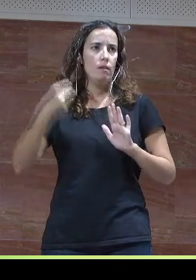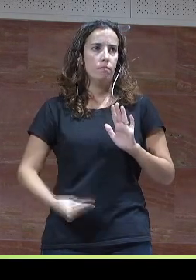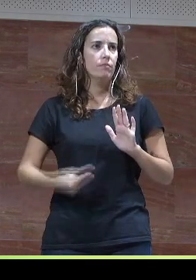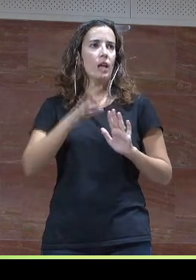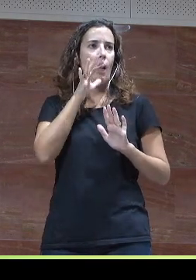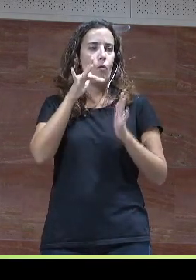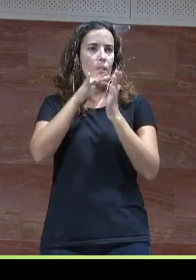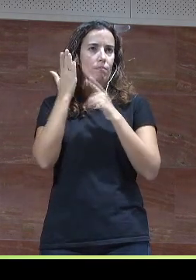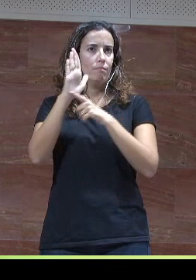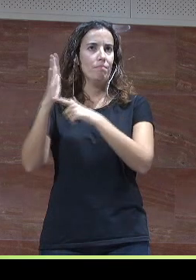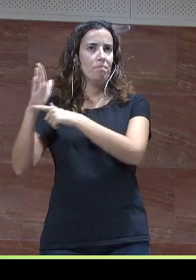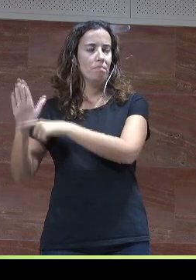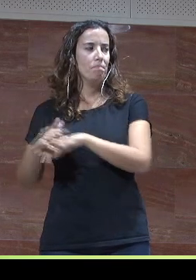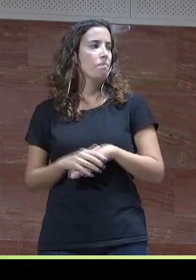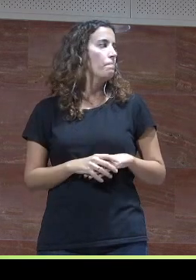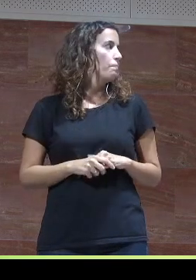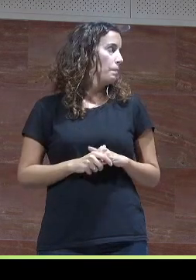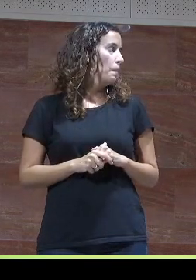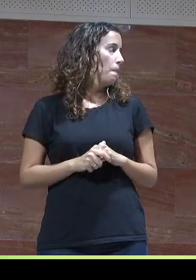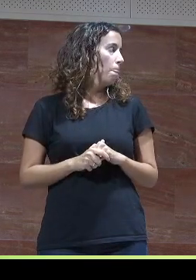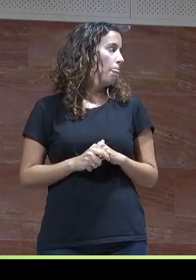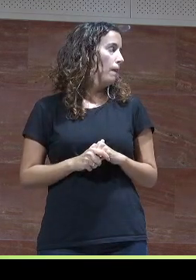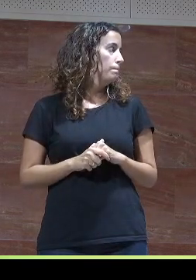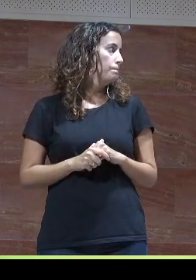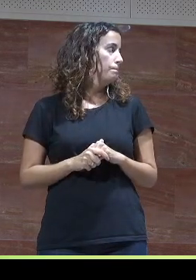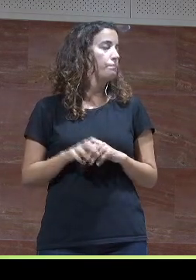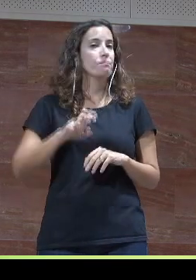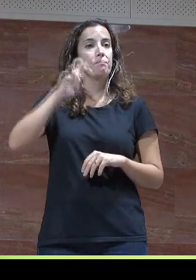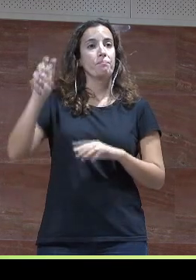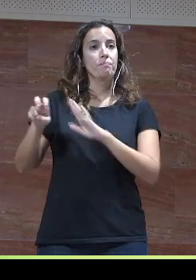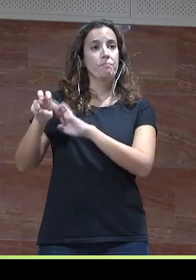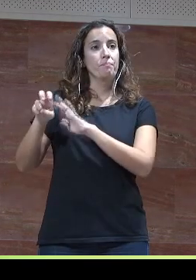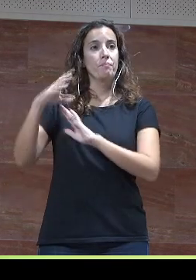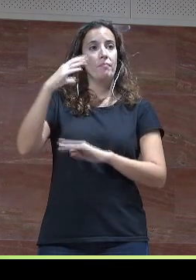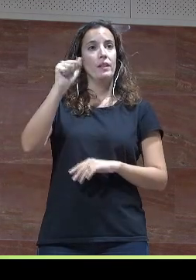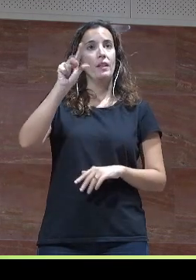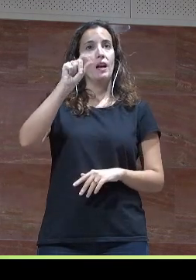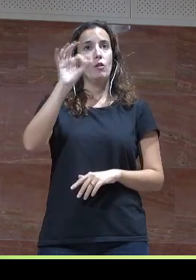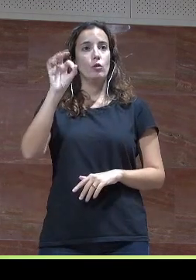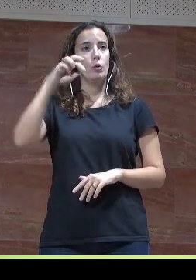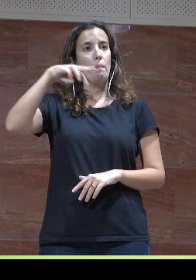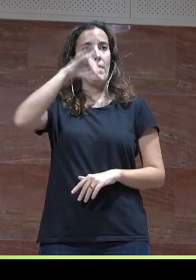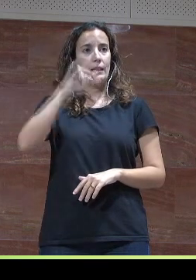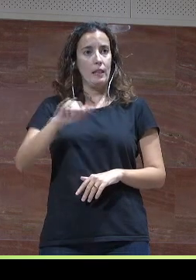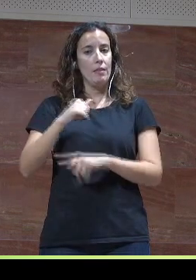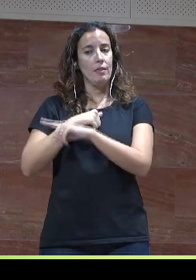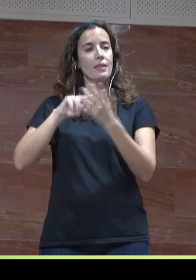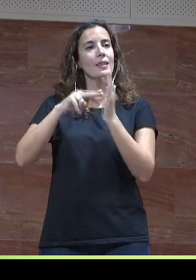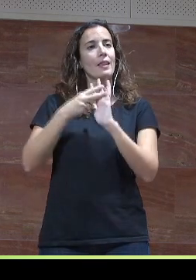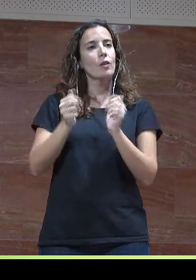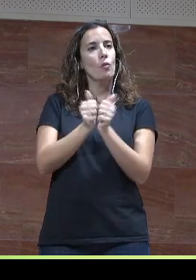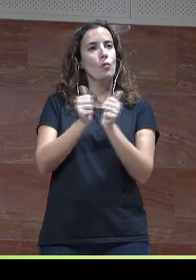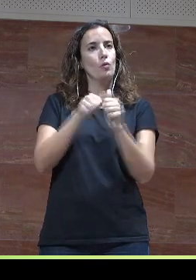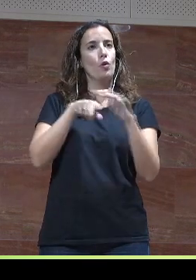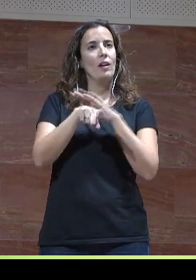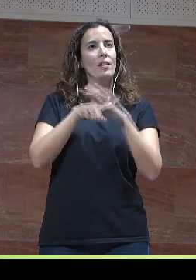a presentaros. Por una parte, tenemos a Carlos Martínez Ozcariz, técnico adjunto de la